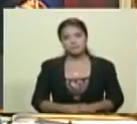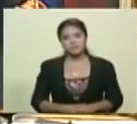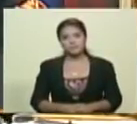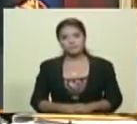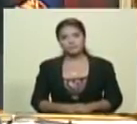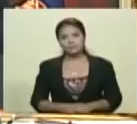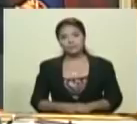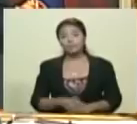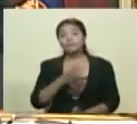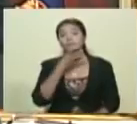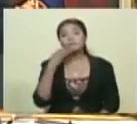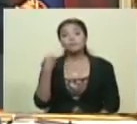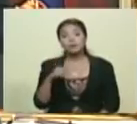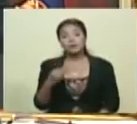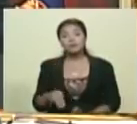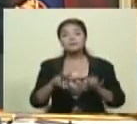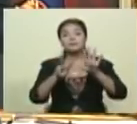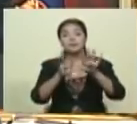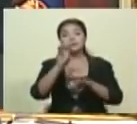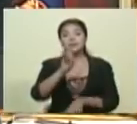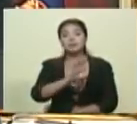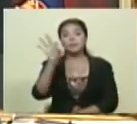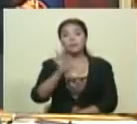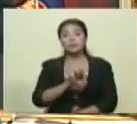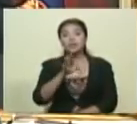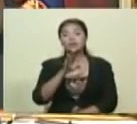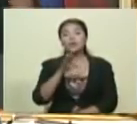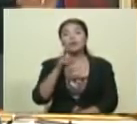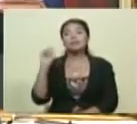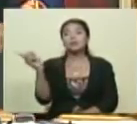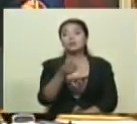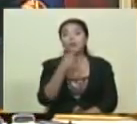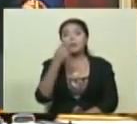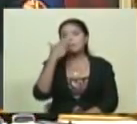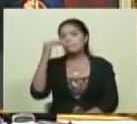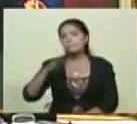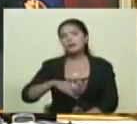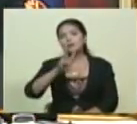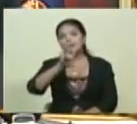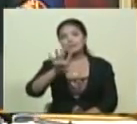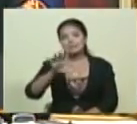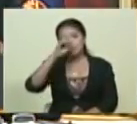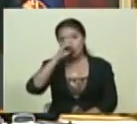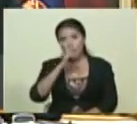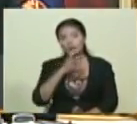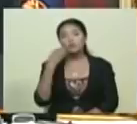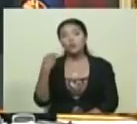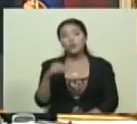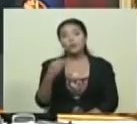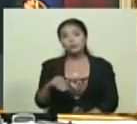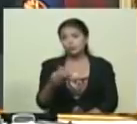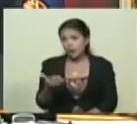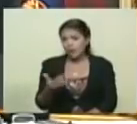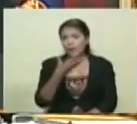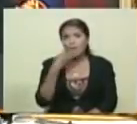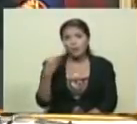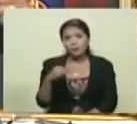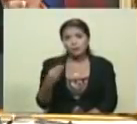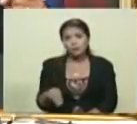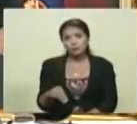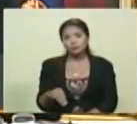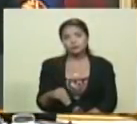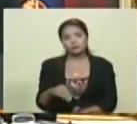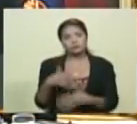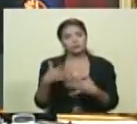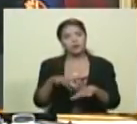Es la juventud. El 70% de los constituyentes venezolanos tienen menos de 35 años. Es la juventud ya